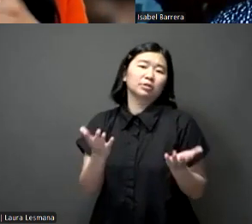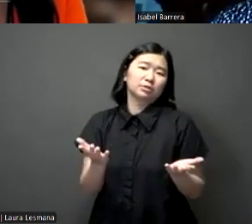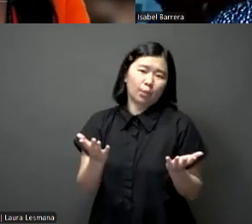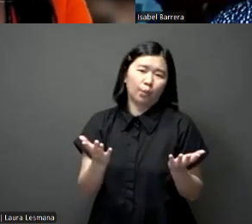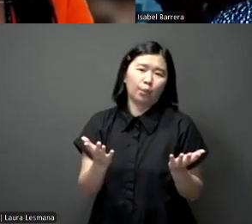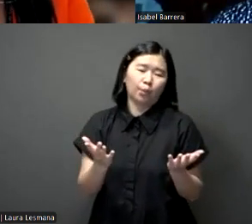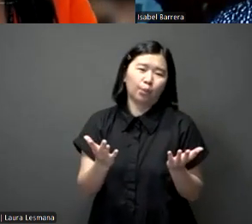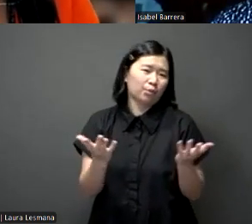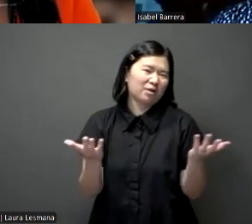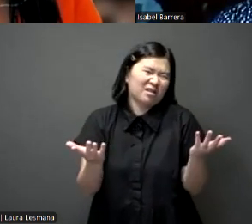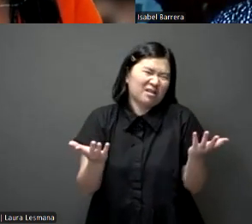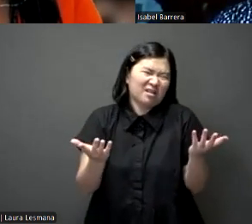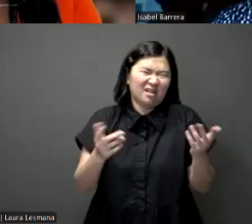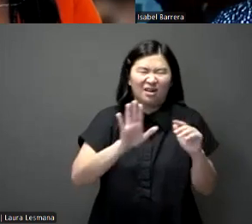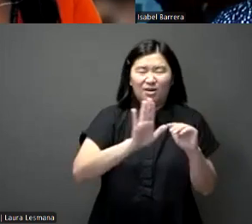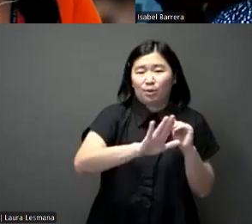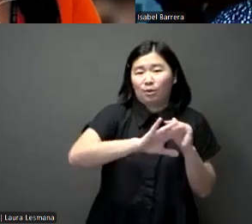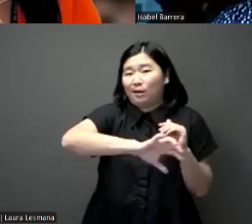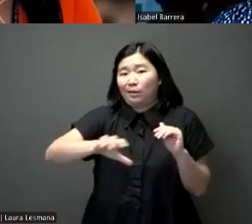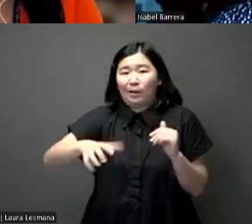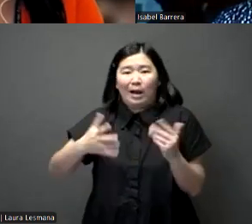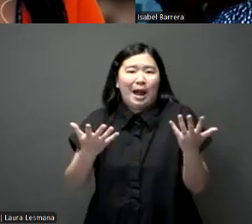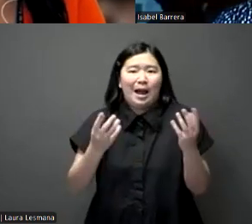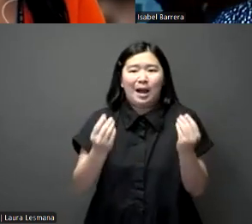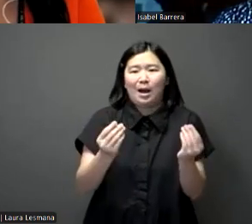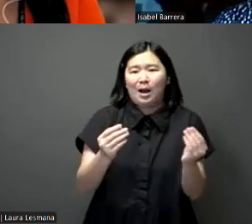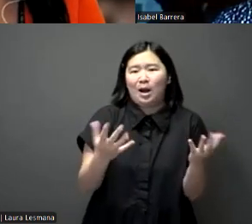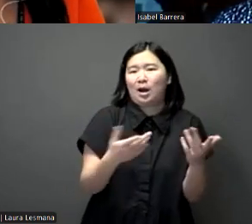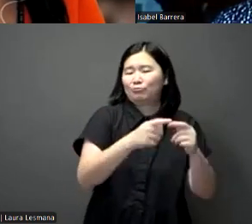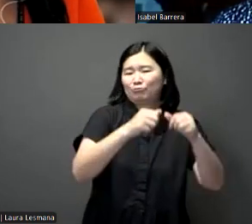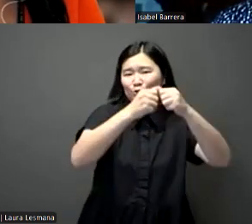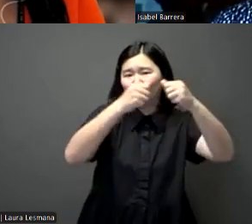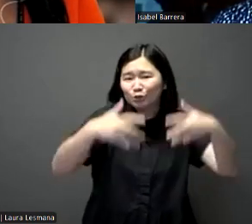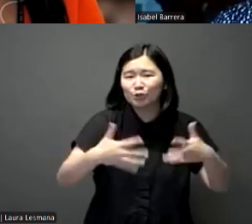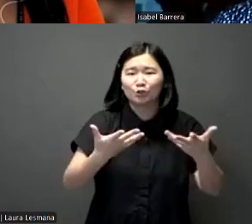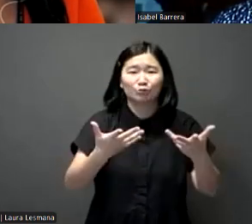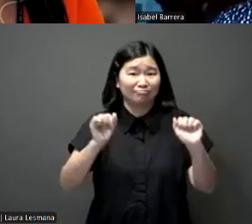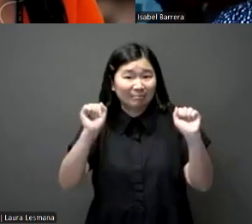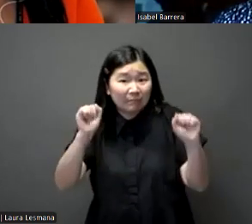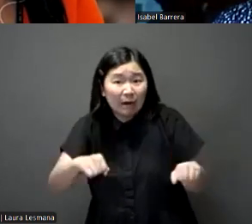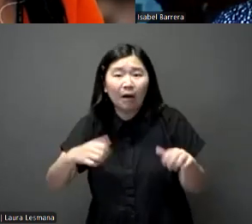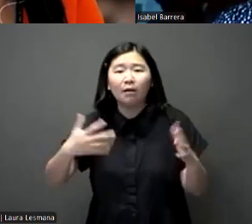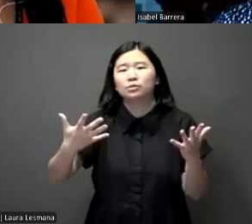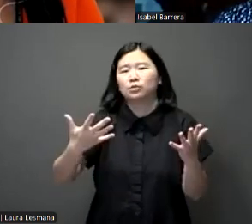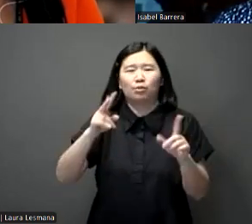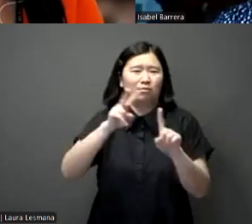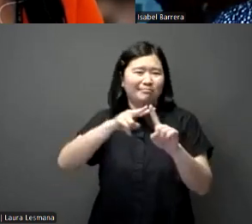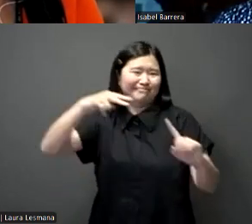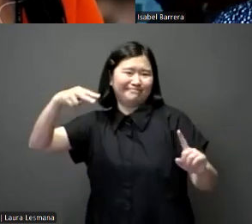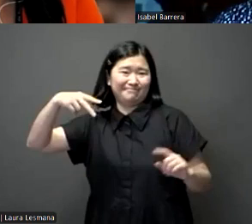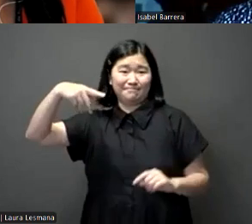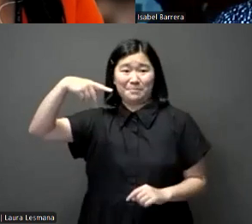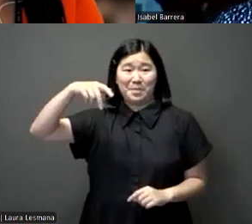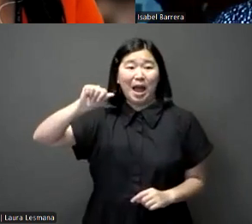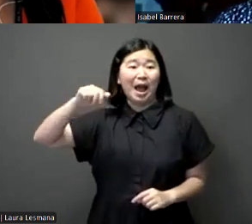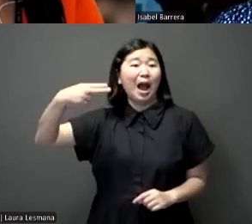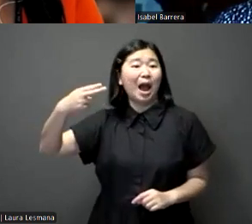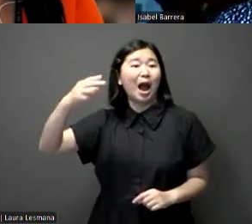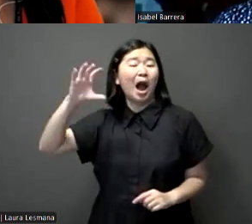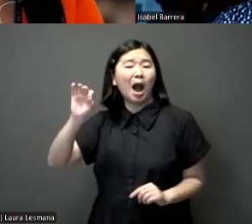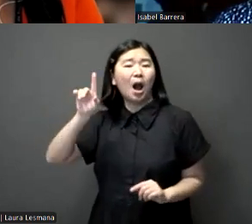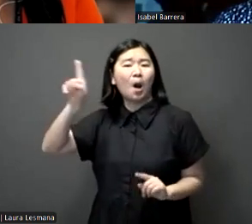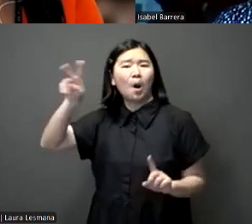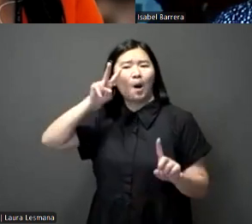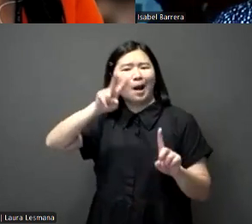Así que no depende exclusivamente de la organización, pero nosotros tenemos un trabajo bien intensificado con los países para